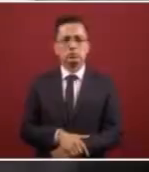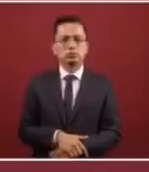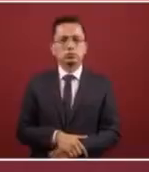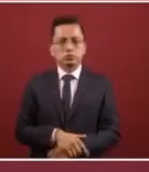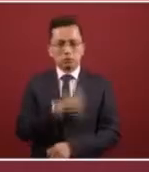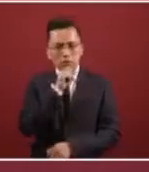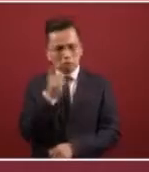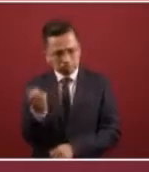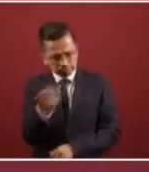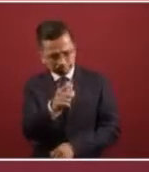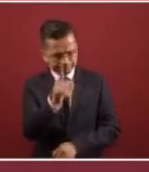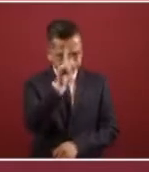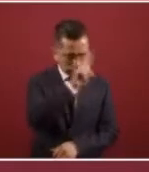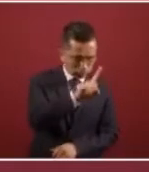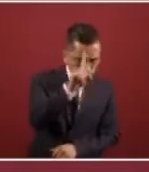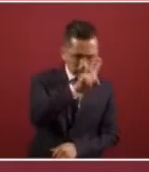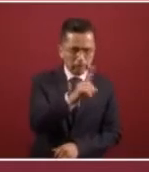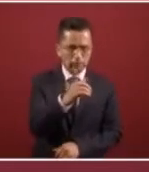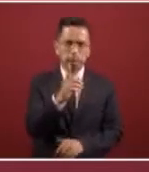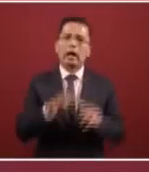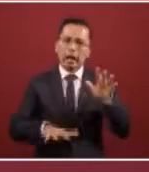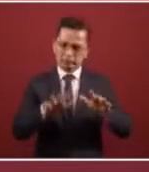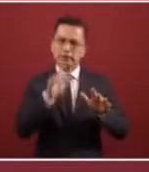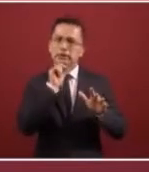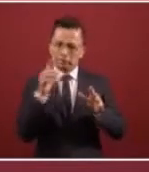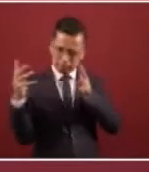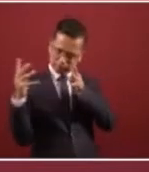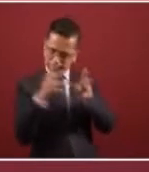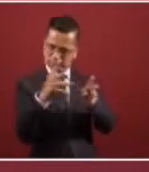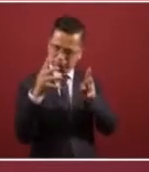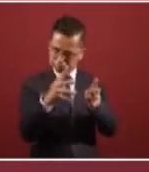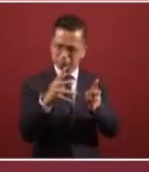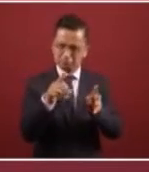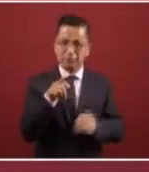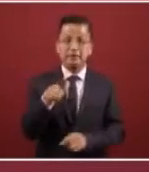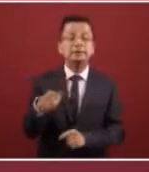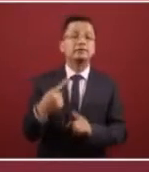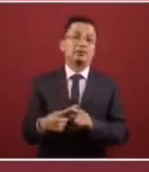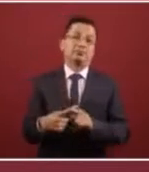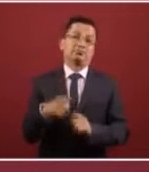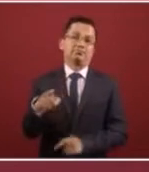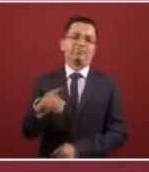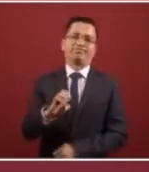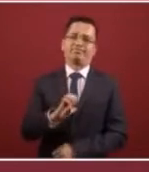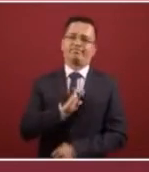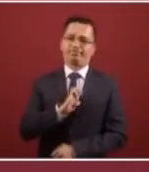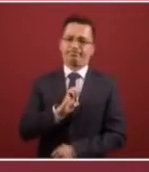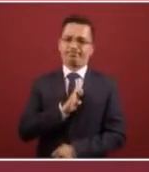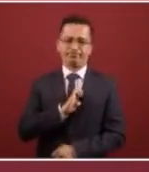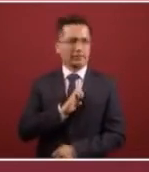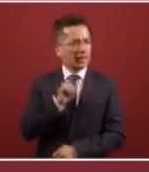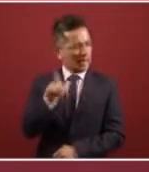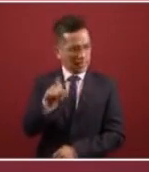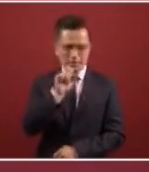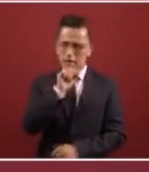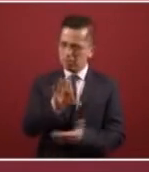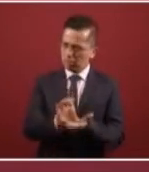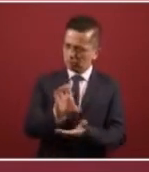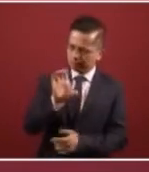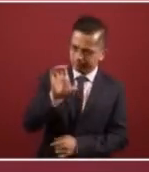dándoles buenos consejos y hasta regañándoles a veces, a los entrenadores también van a recibir.